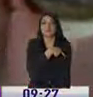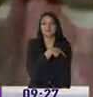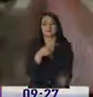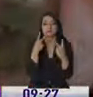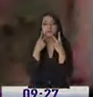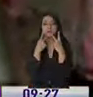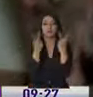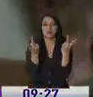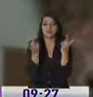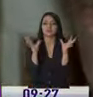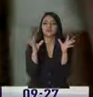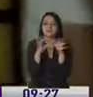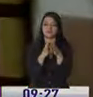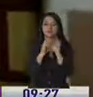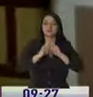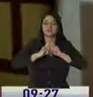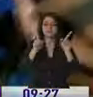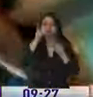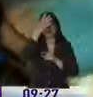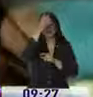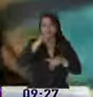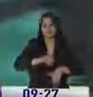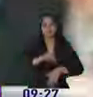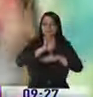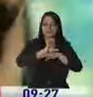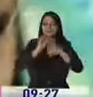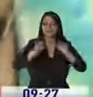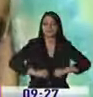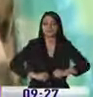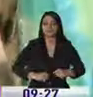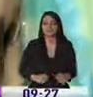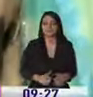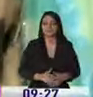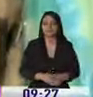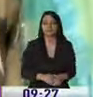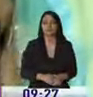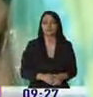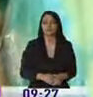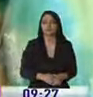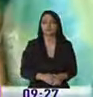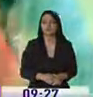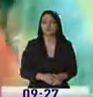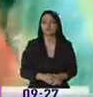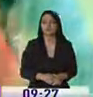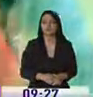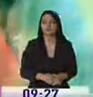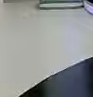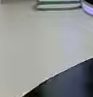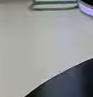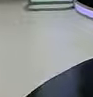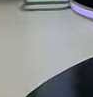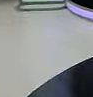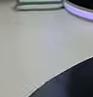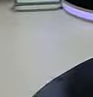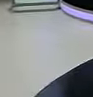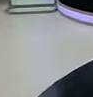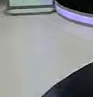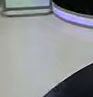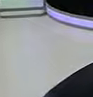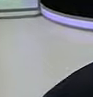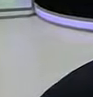forma parte de la diversidad cultural de nuestro país. Informó Marcela Maquilón. Así es, nosotros